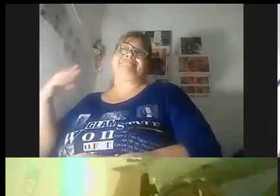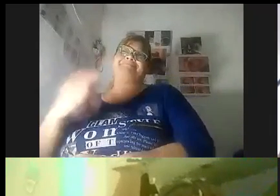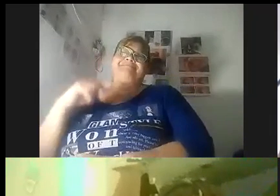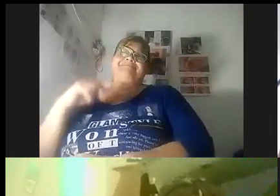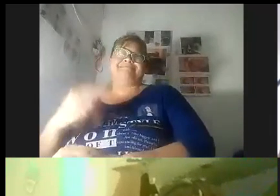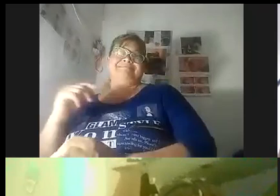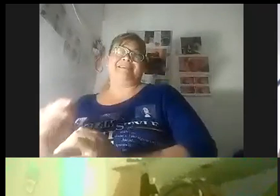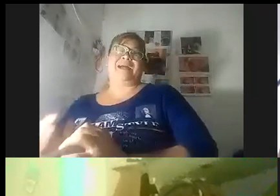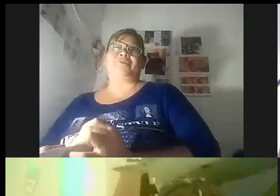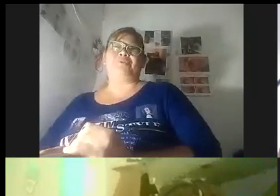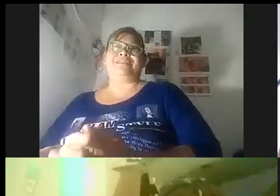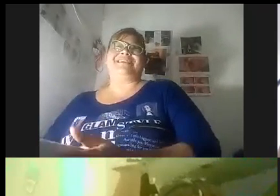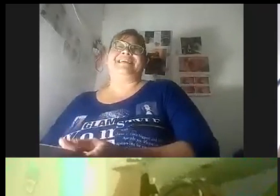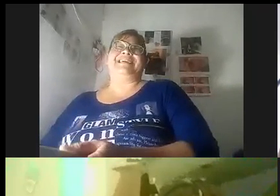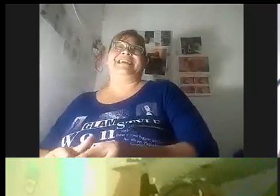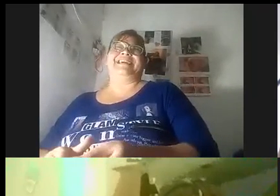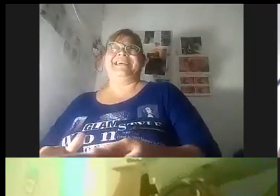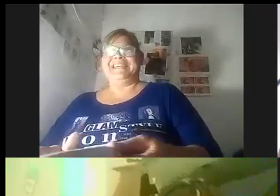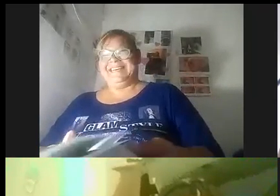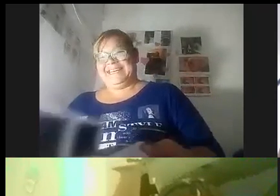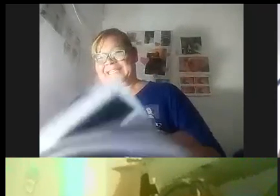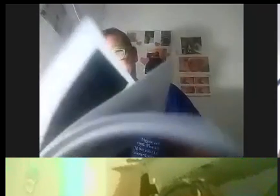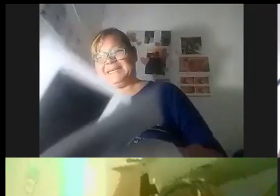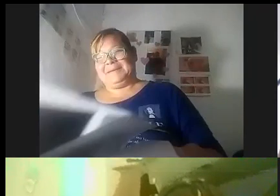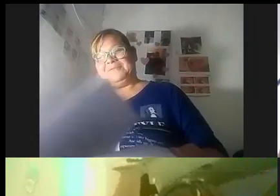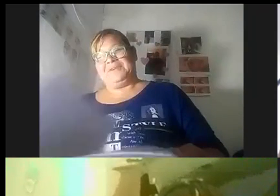que ando a full. Claro, claro.